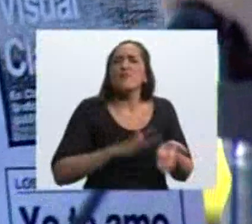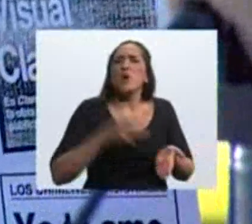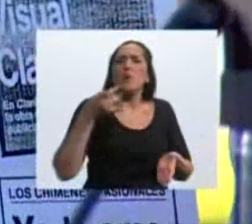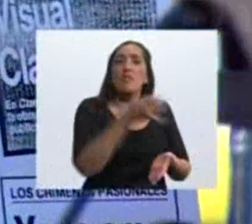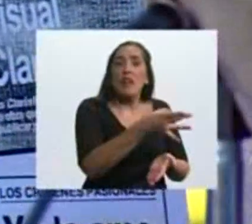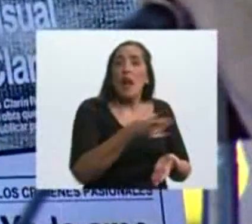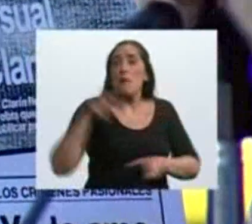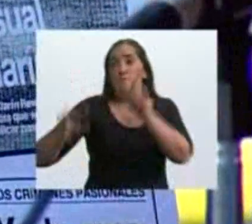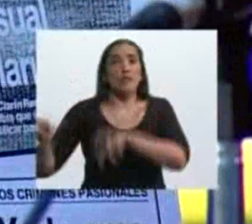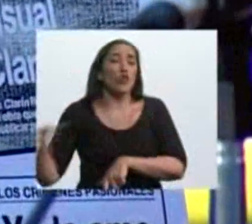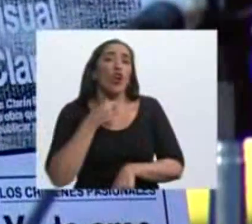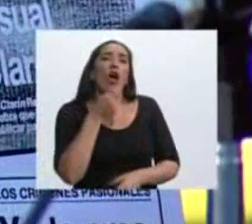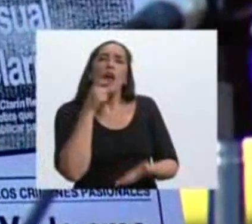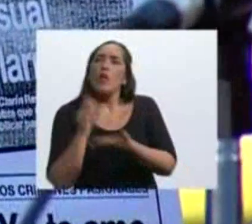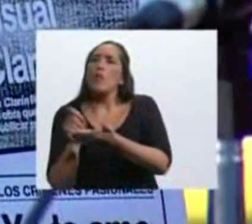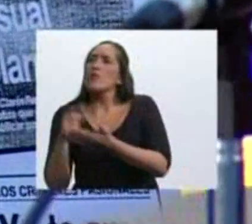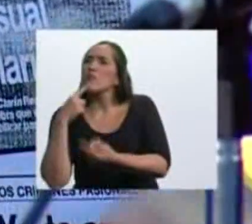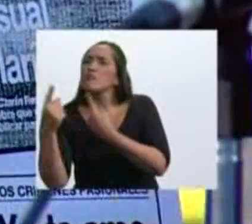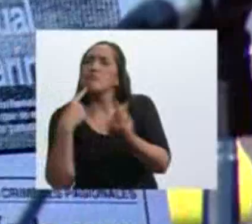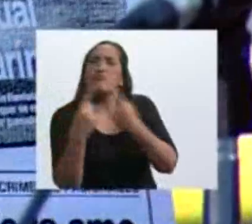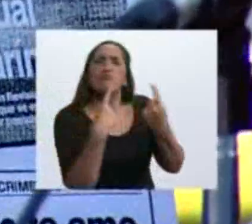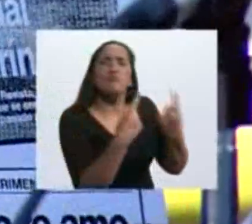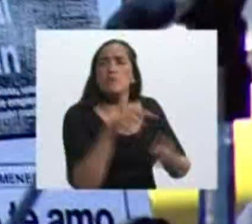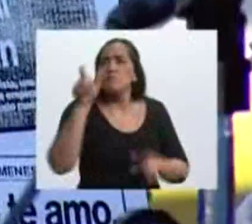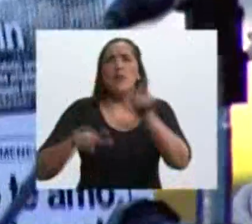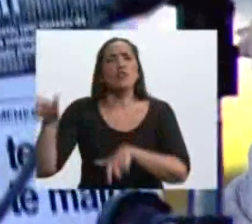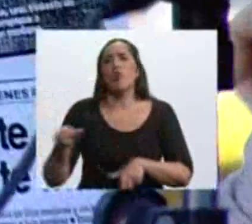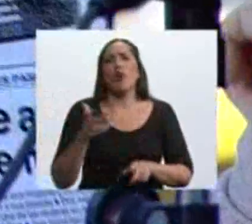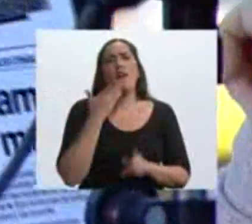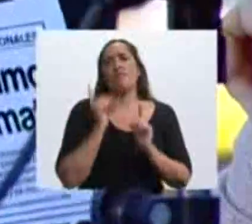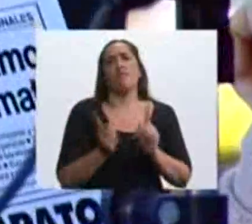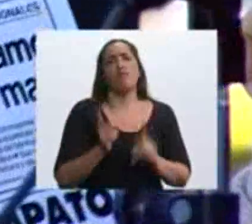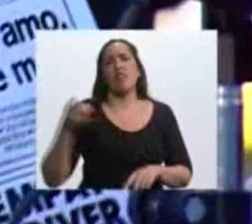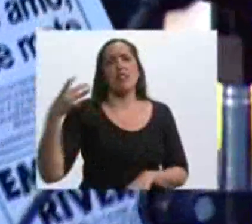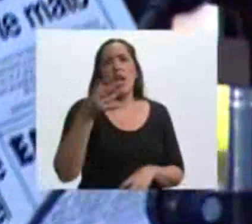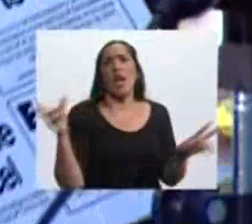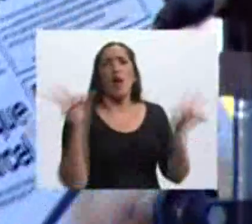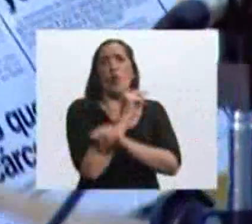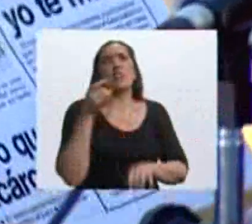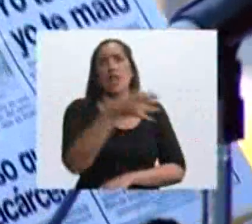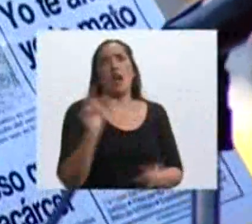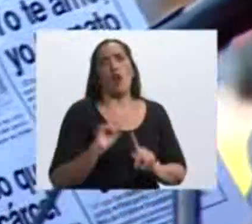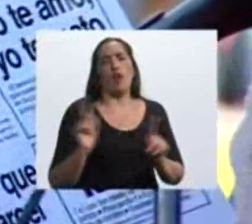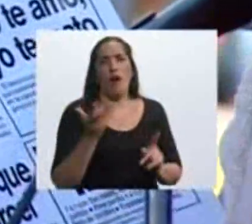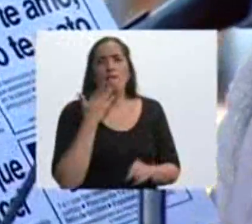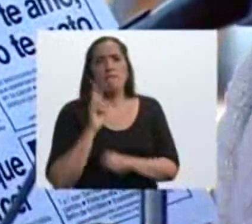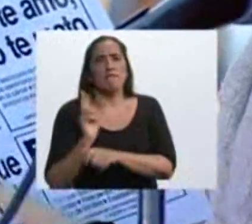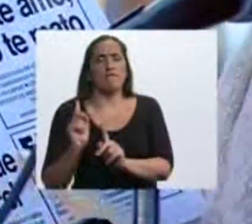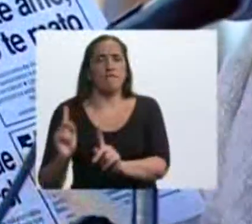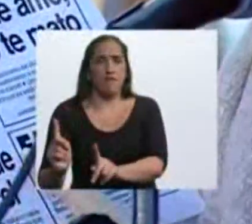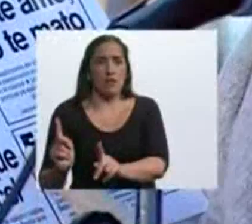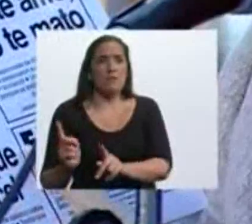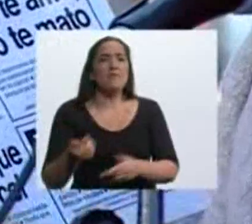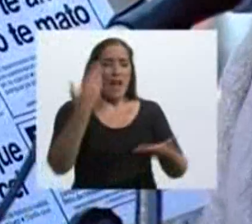que se terminen los trenes. Había una encuesta que decía que la gente no se quiere que se terminen los trenes. También decía, asesinaron